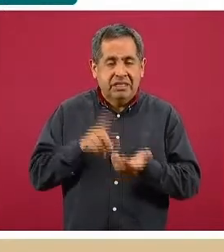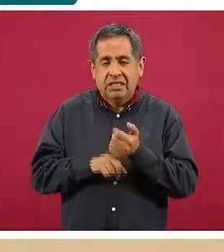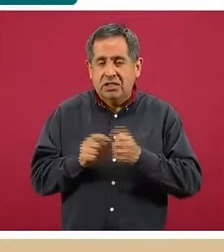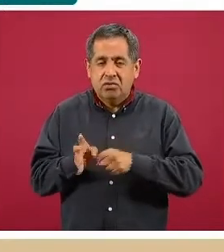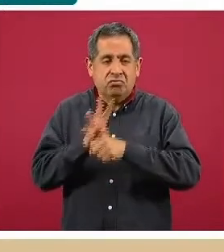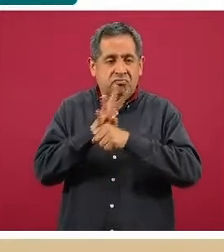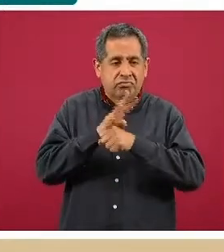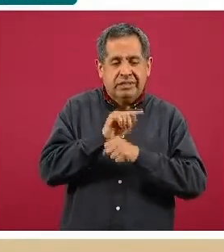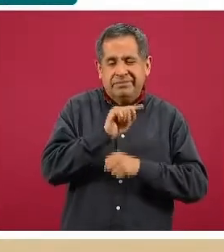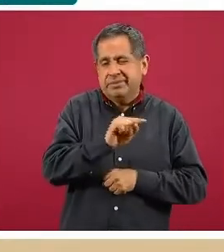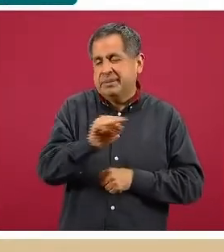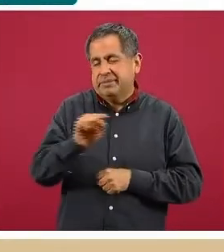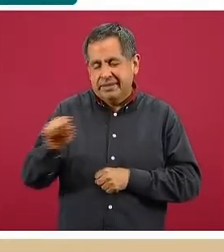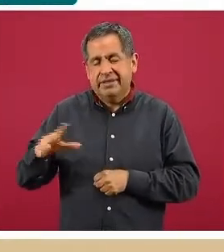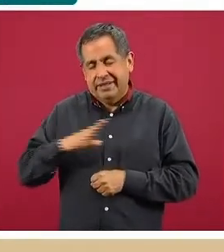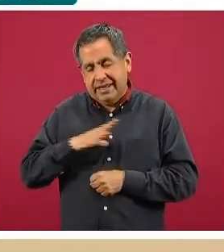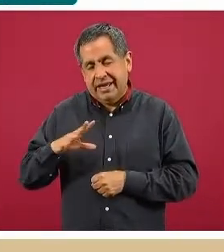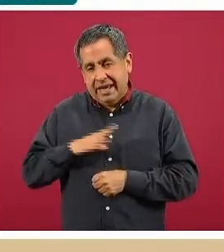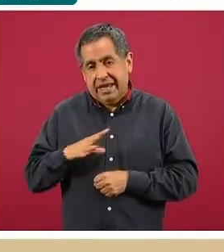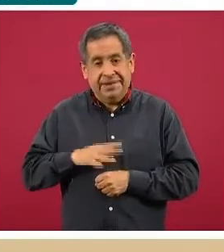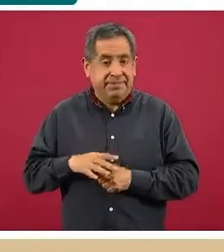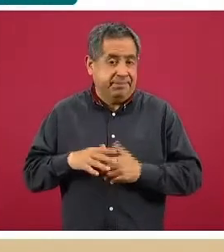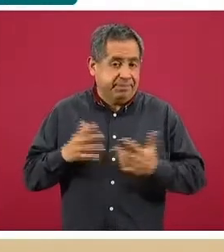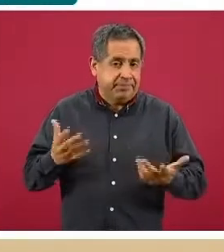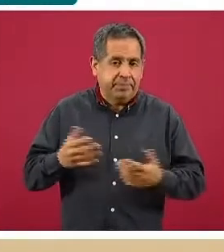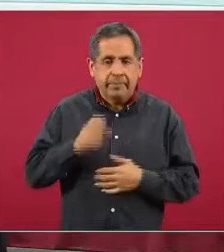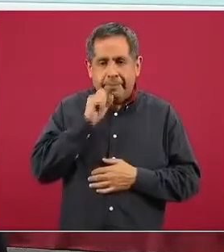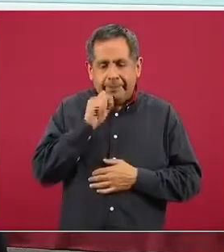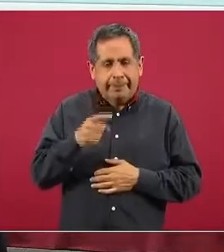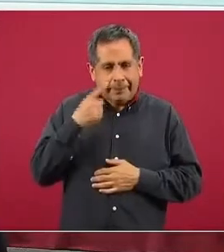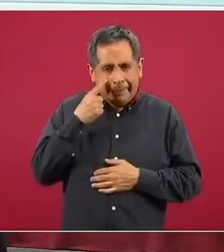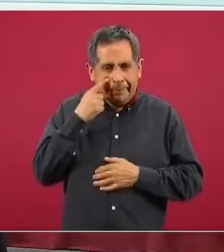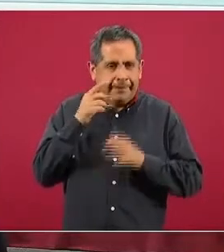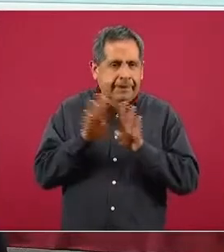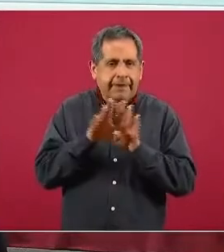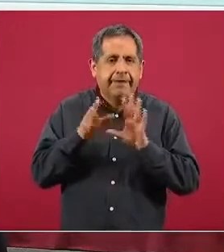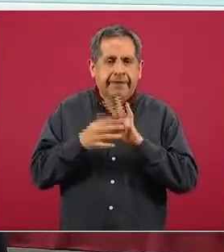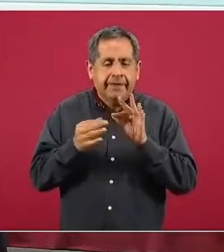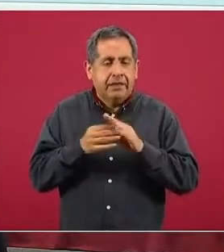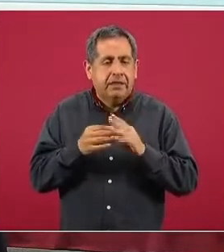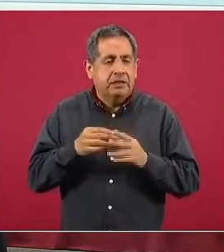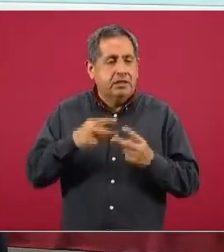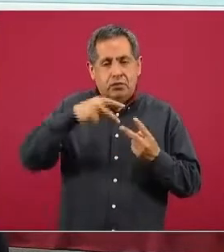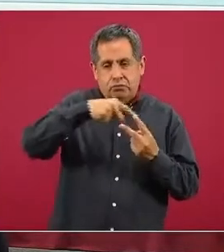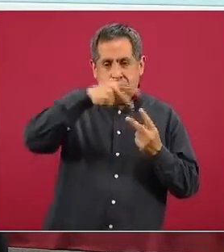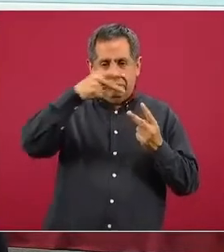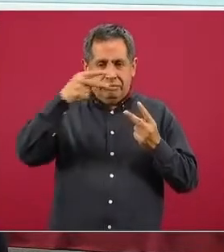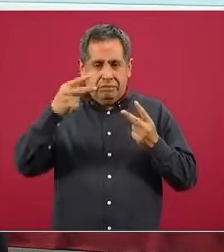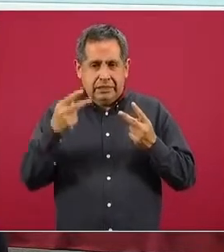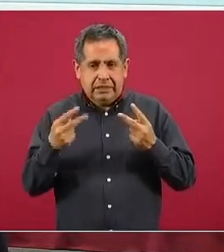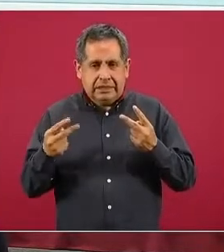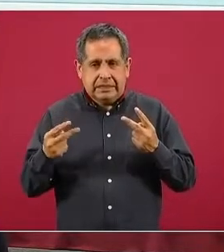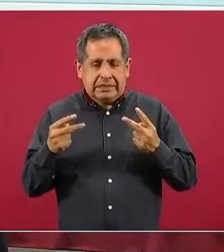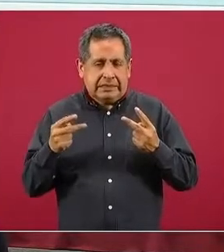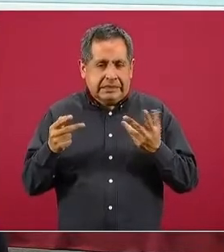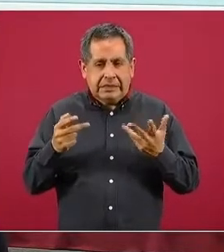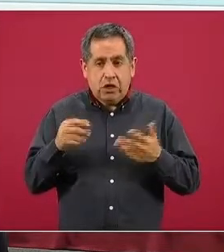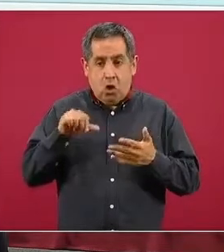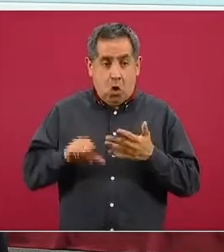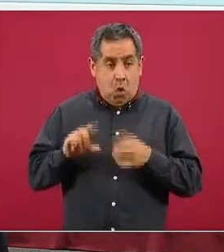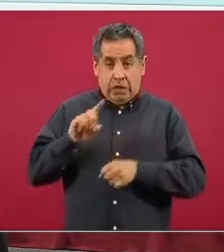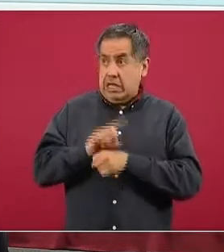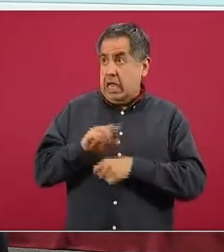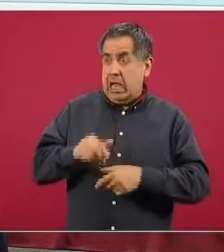pero siempre hacemos referencia también al comportamiento y a la tendencia que lleva la curva. Para el día de